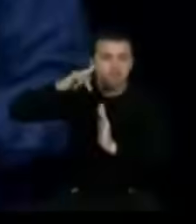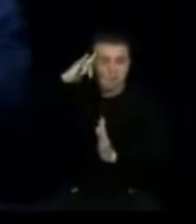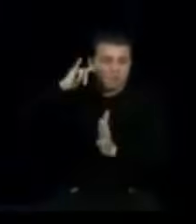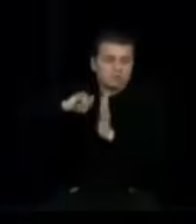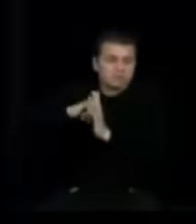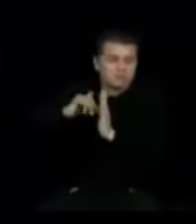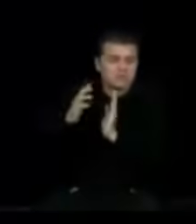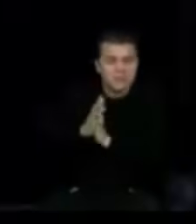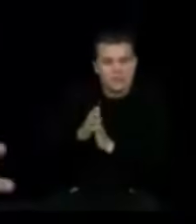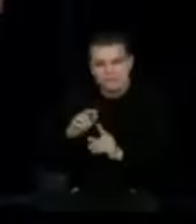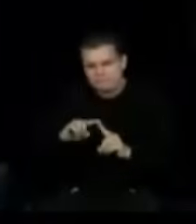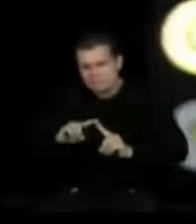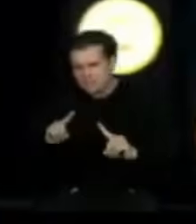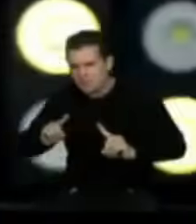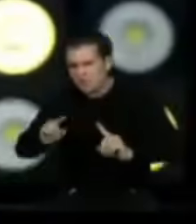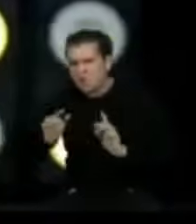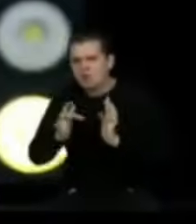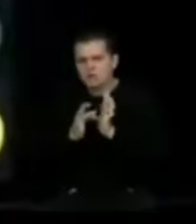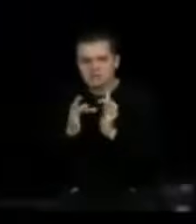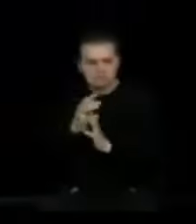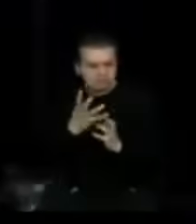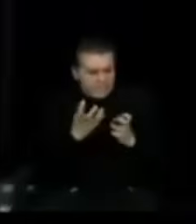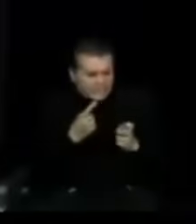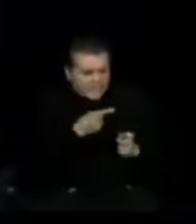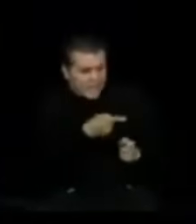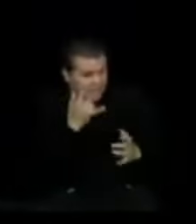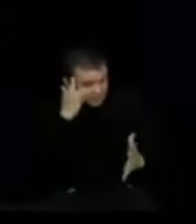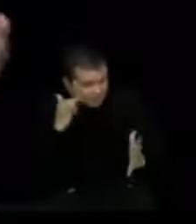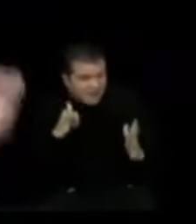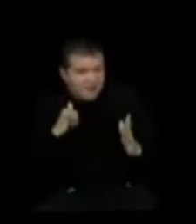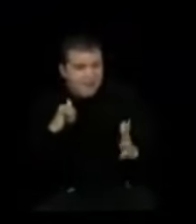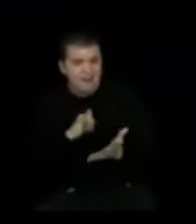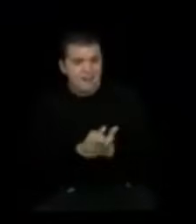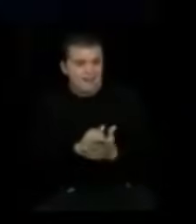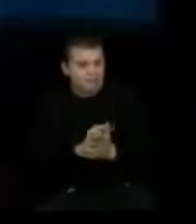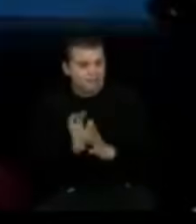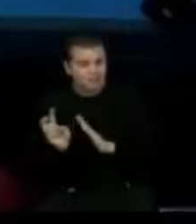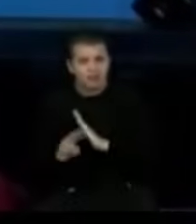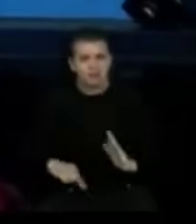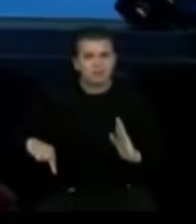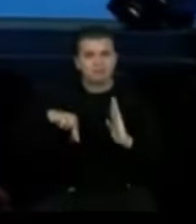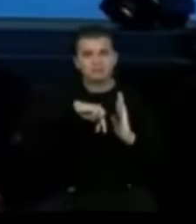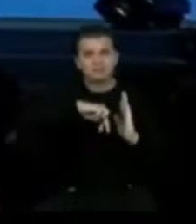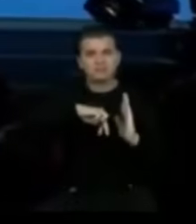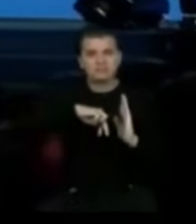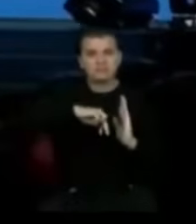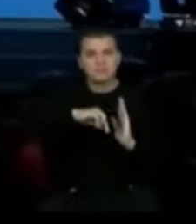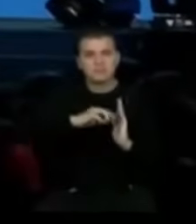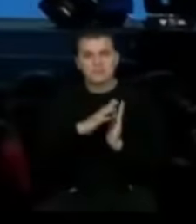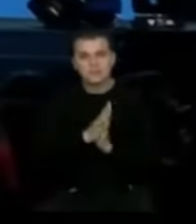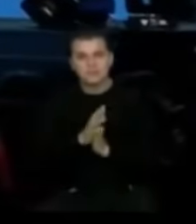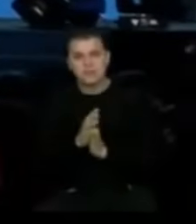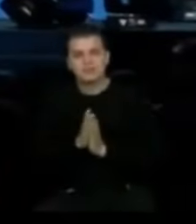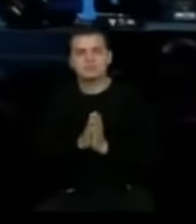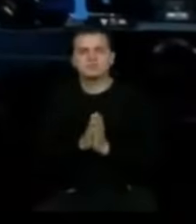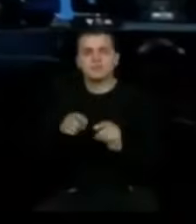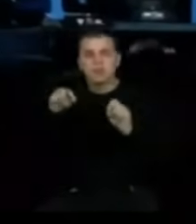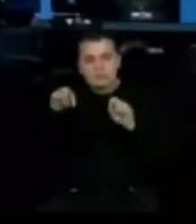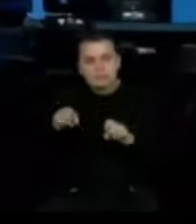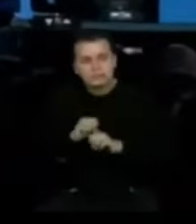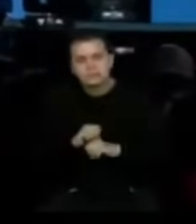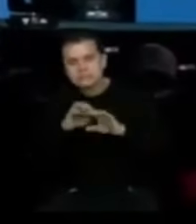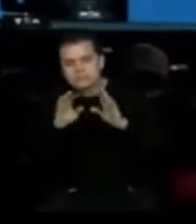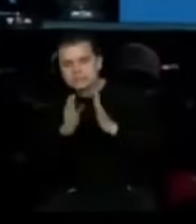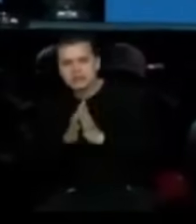resurrección. Y Jesús quería que ellos crean en la resurrección. Y en esta